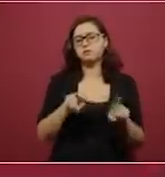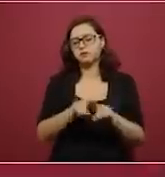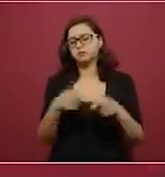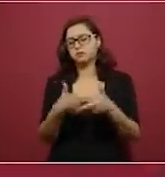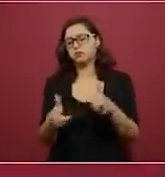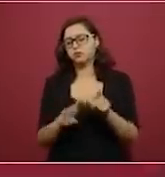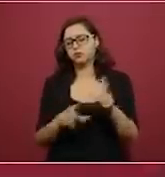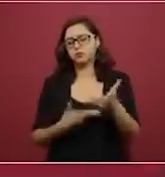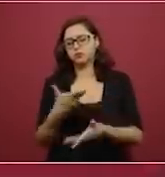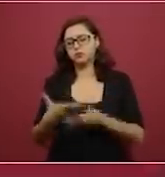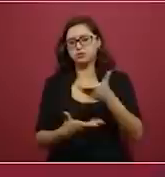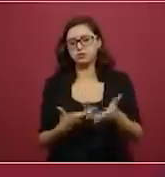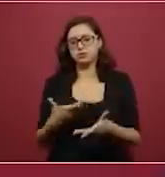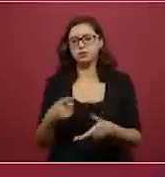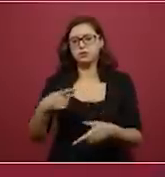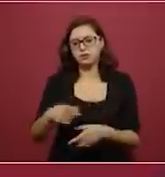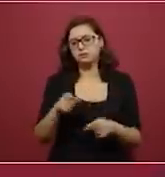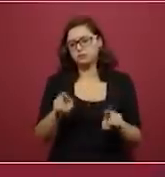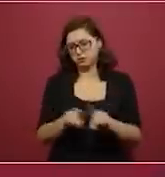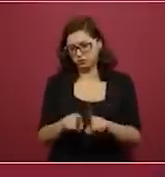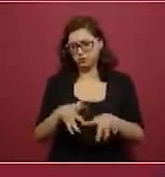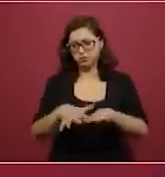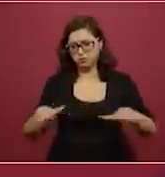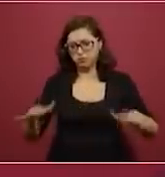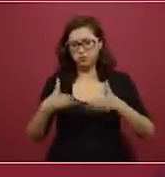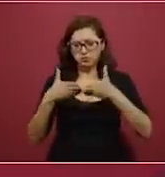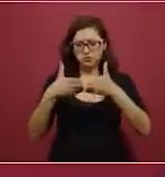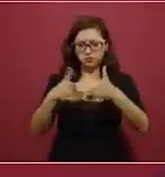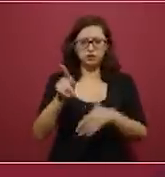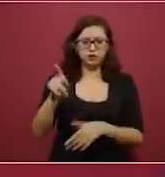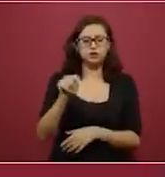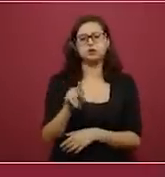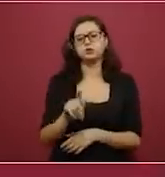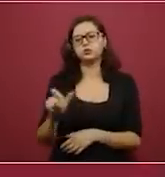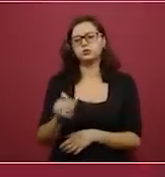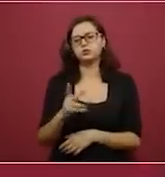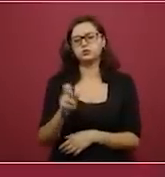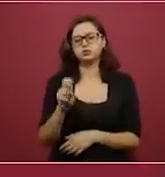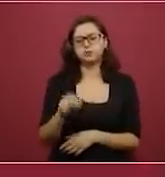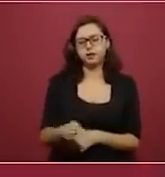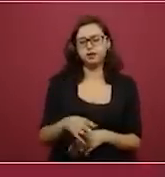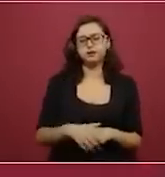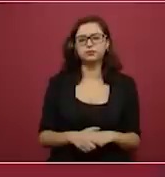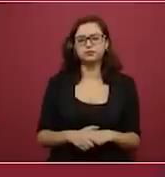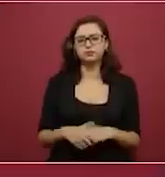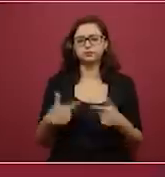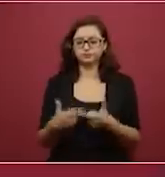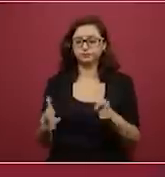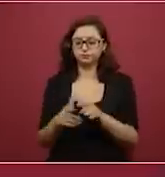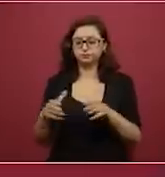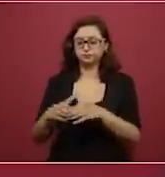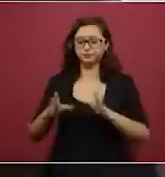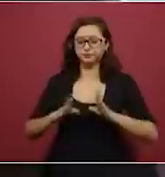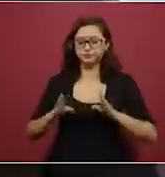servicios de la brigada anfibia de infantería marina número uno en tuxpan el batallón de infantería de